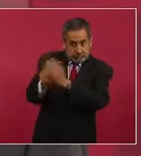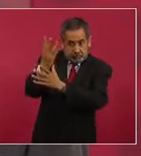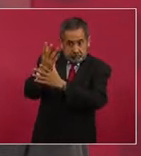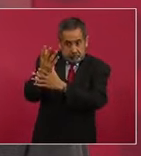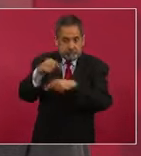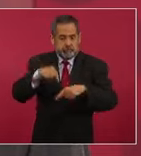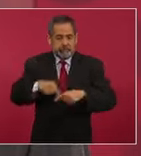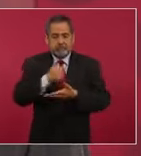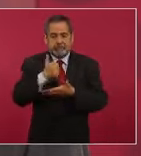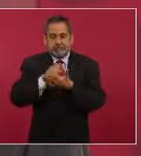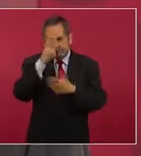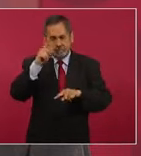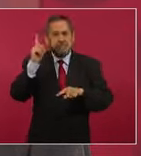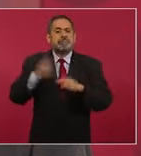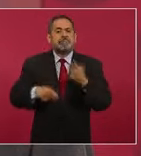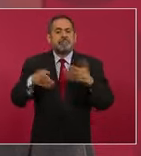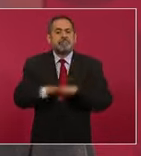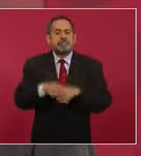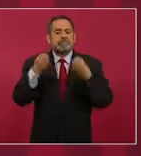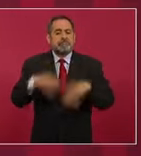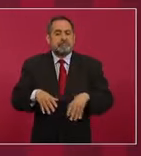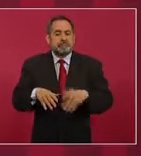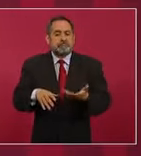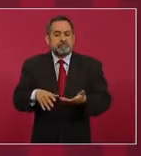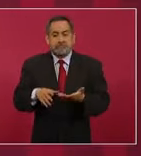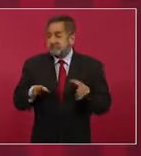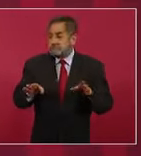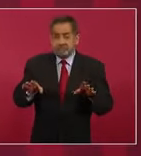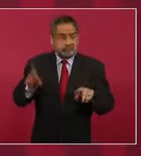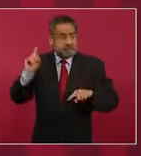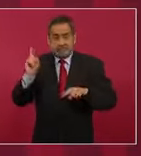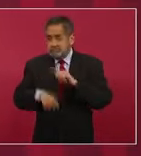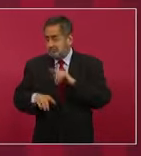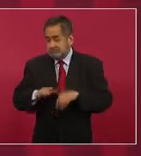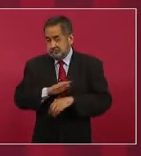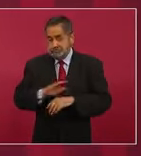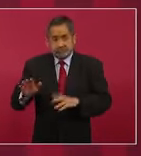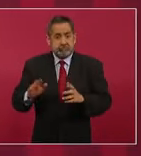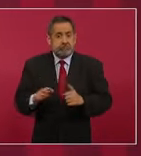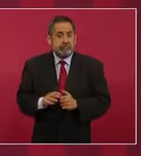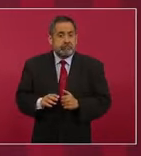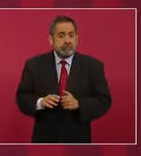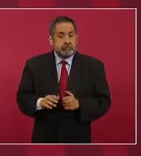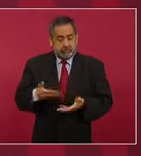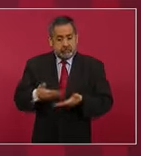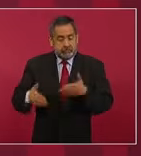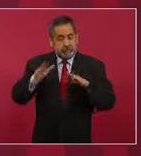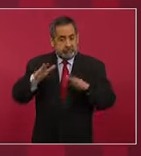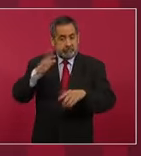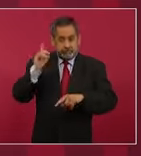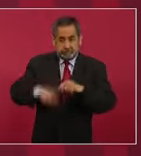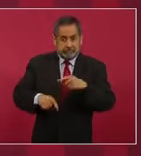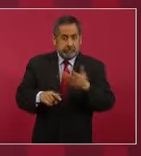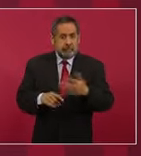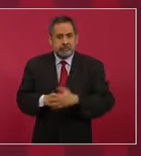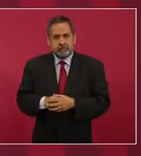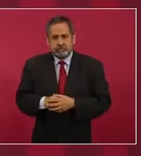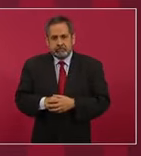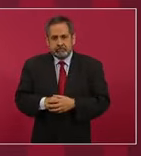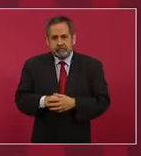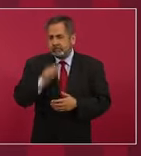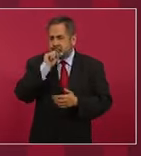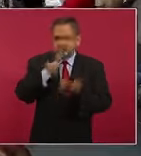lago de Texcoco, estaba programado cerrar el actual aeropuerto, también con una